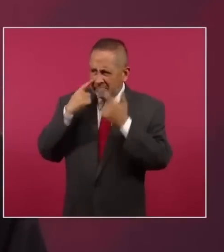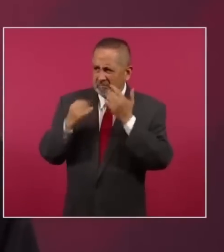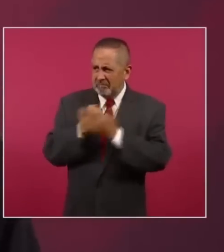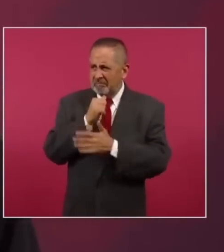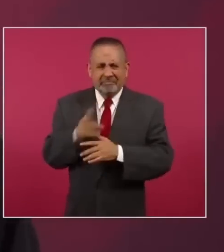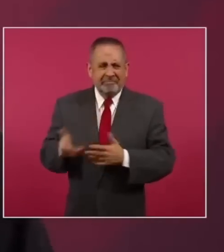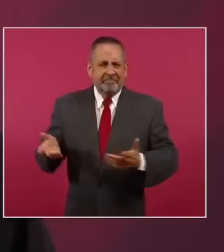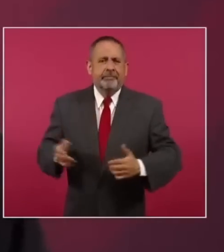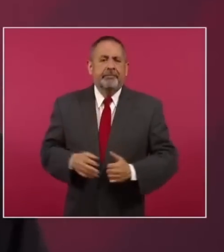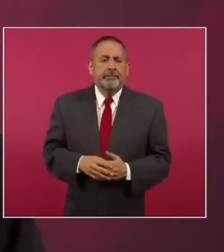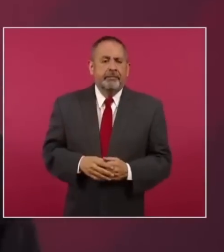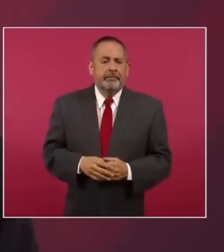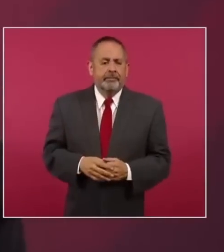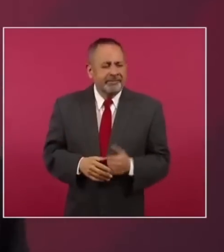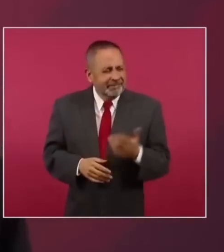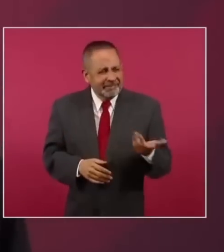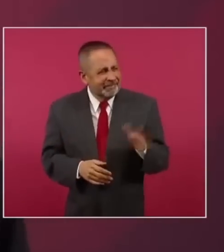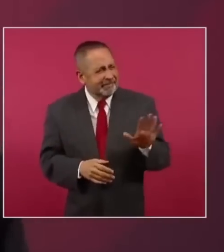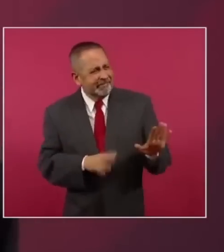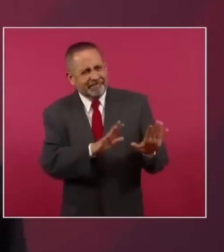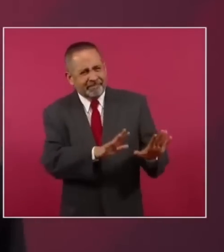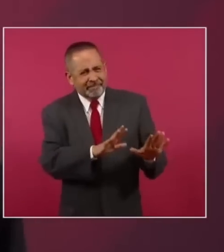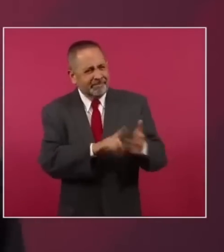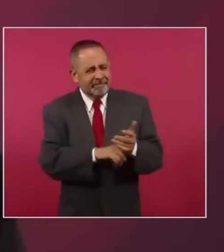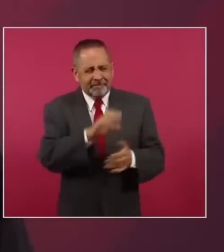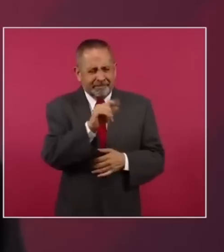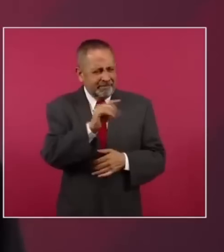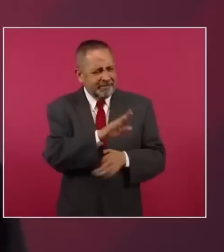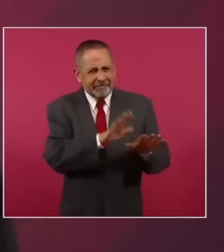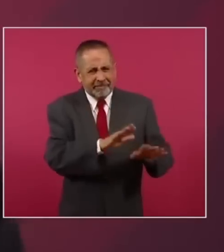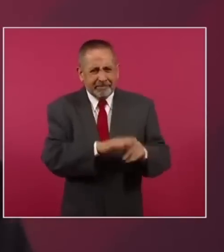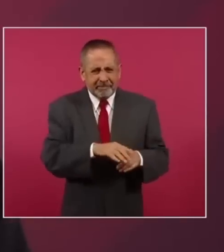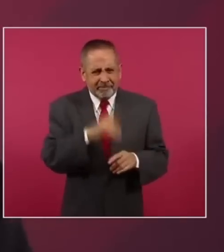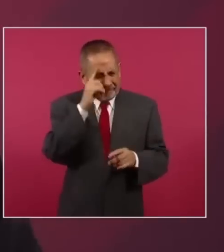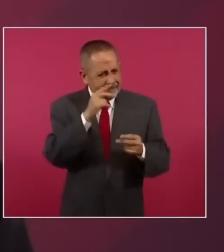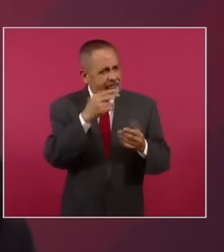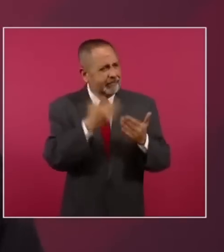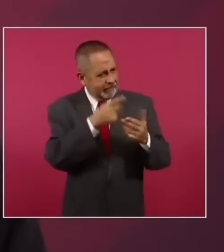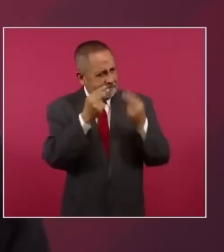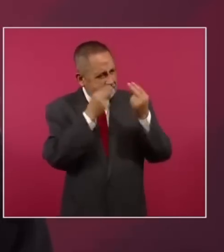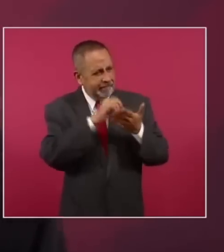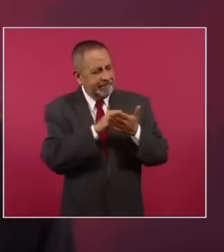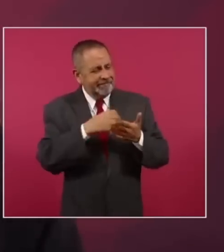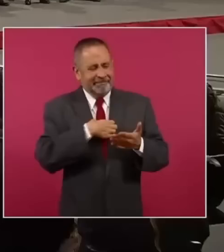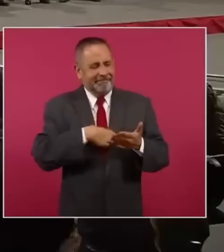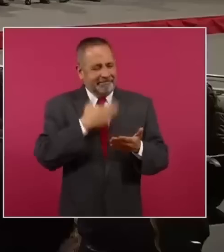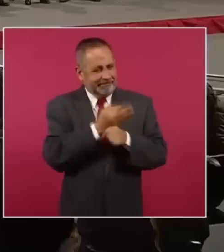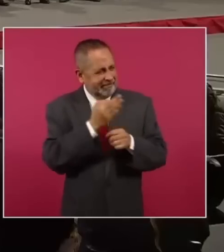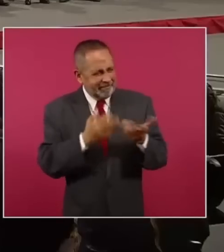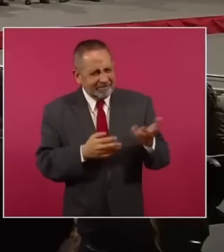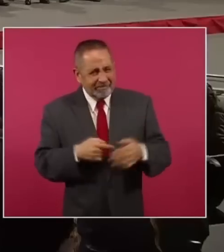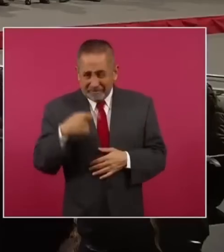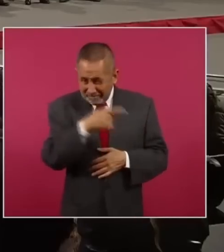irracional. Desde aquí le decimos, serénese, señor Catón, un poco de humor le falta. Ese es el